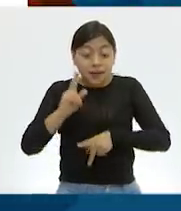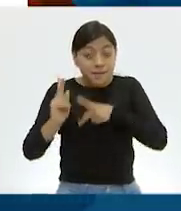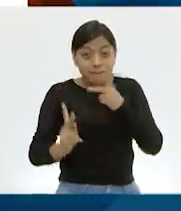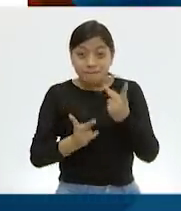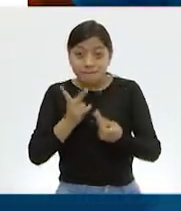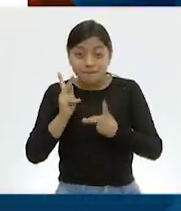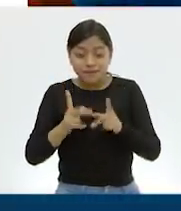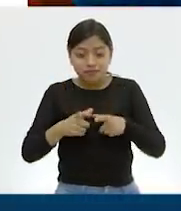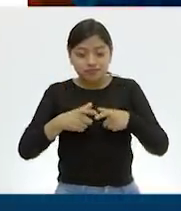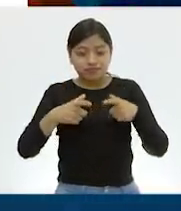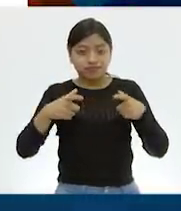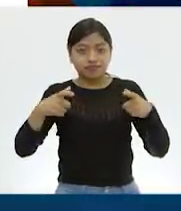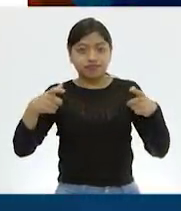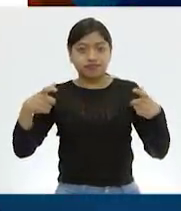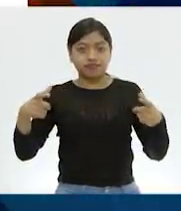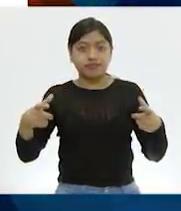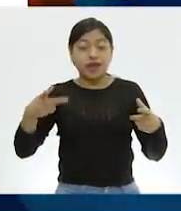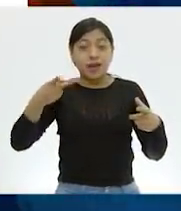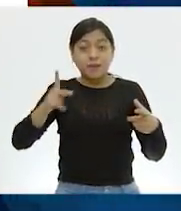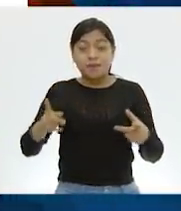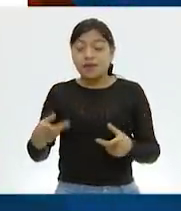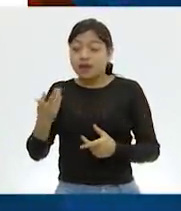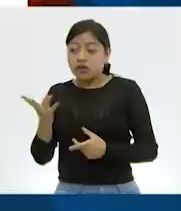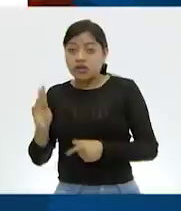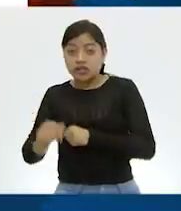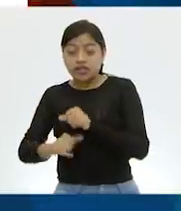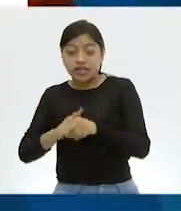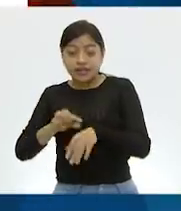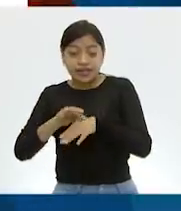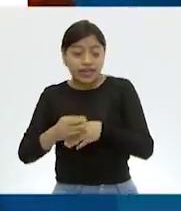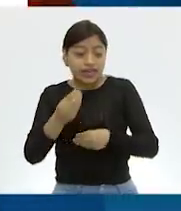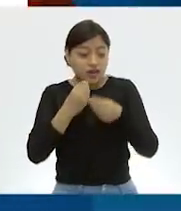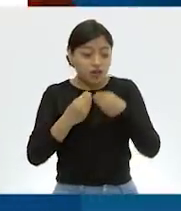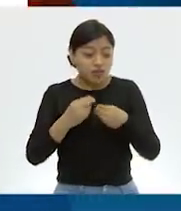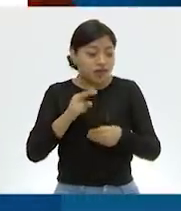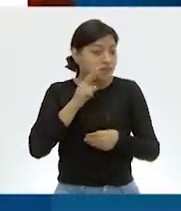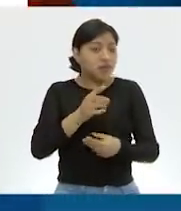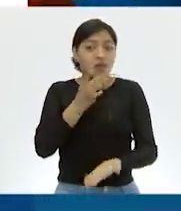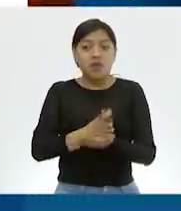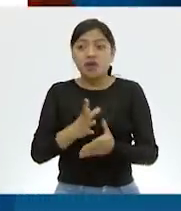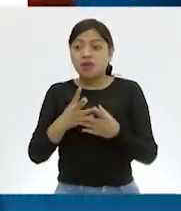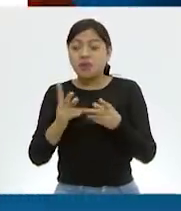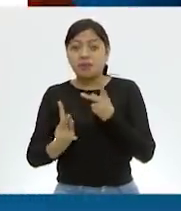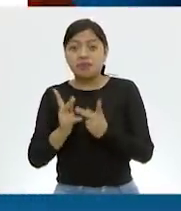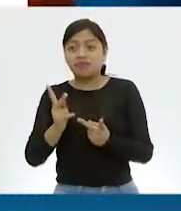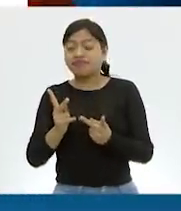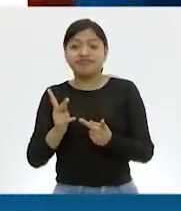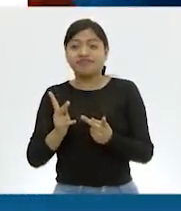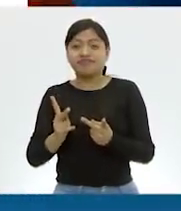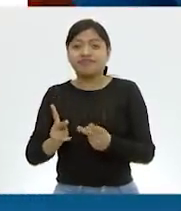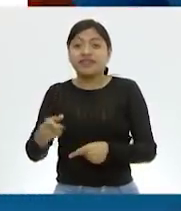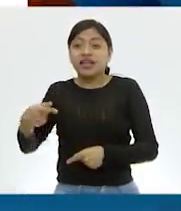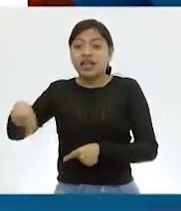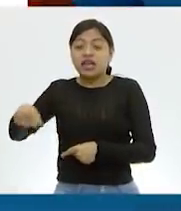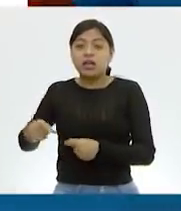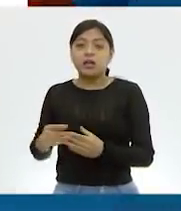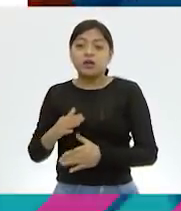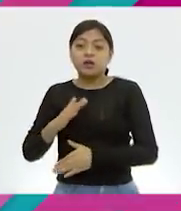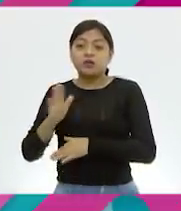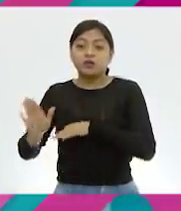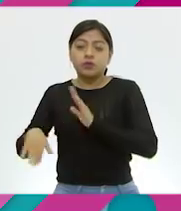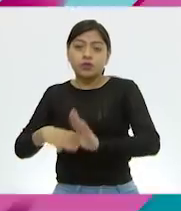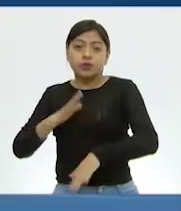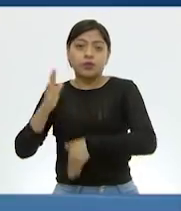plantas aumentarían, pero los carnívoros no tendrían que comer y desaparecerían. ¡Wow! Por eso